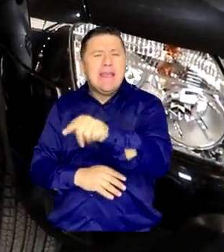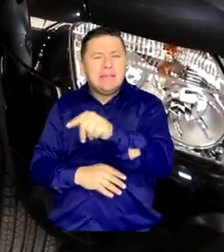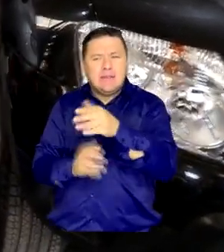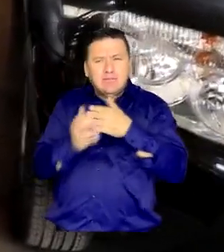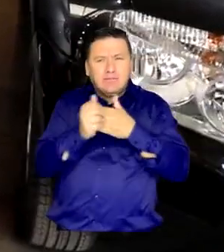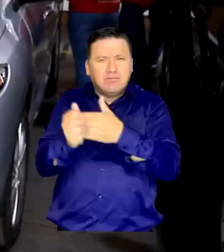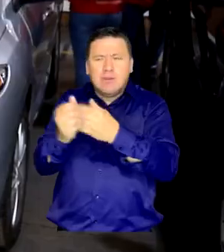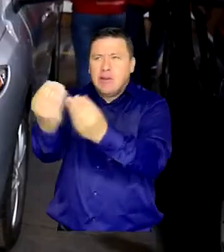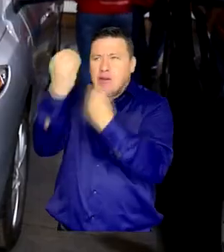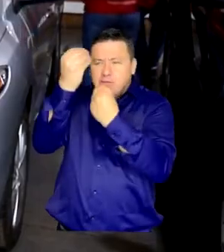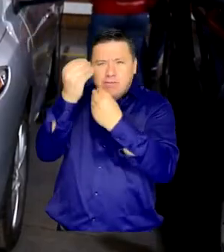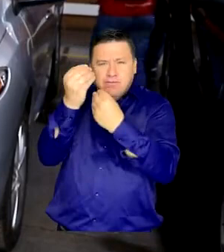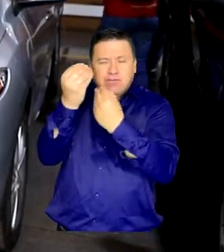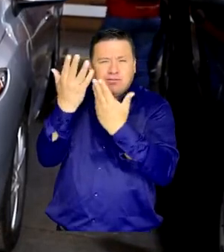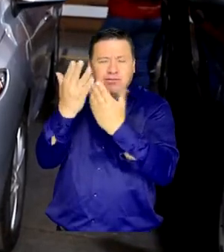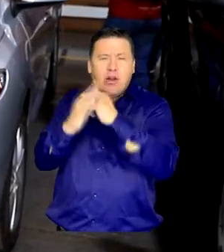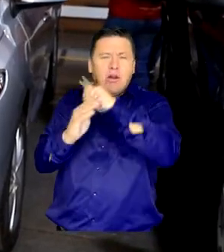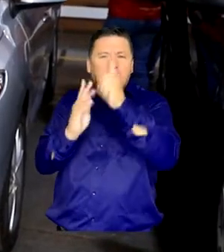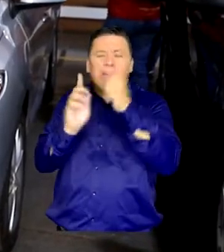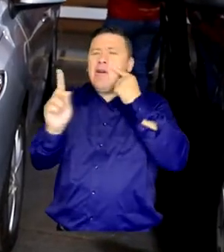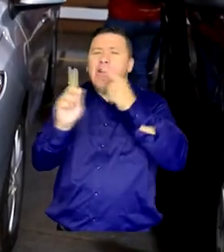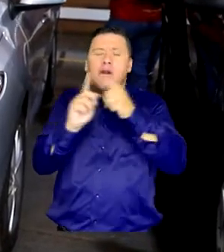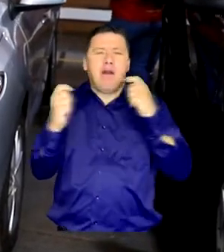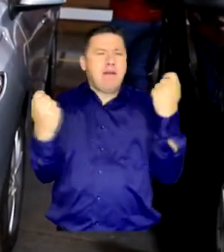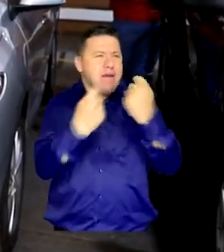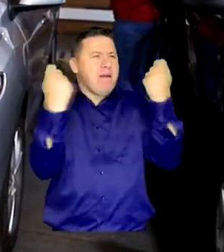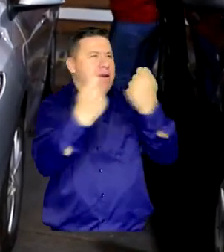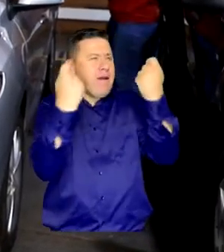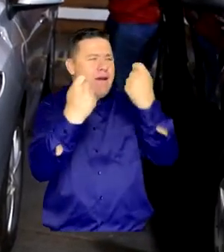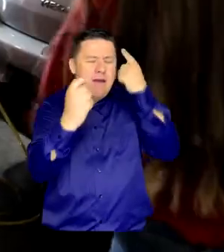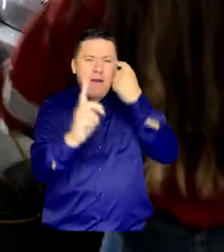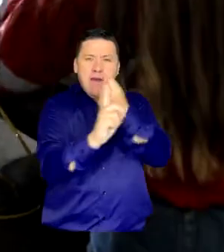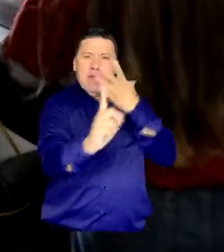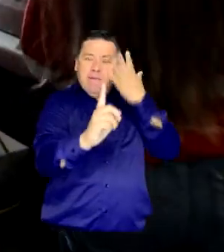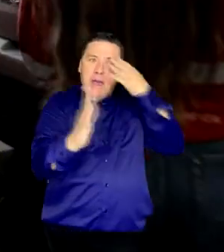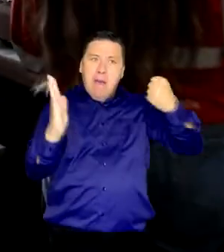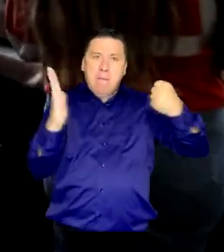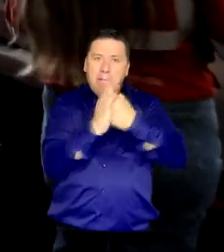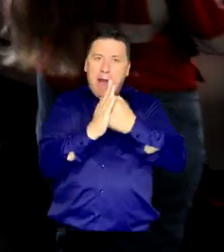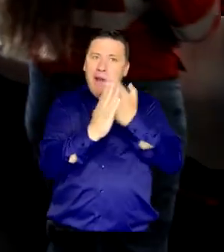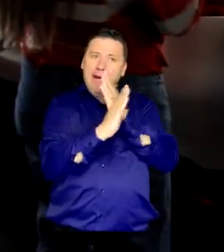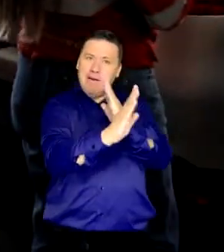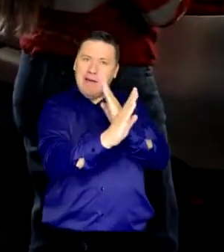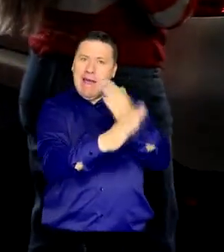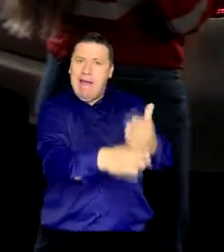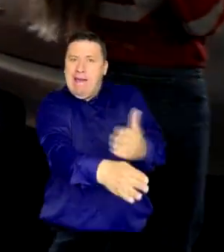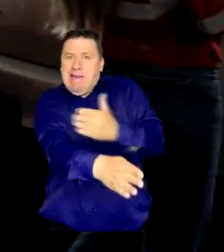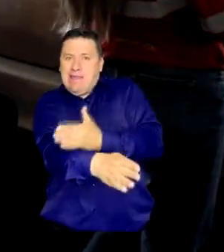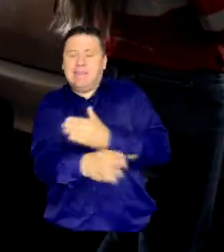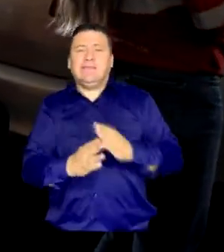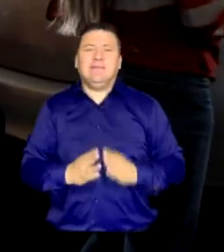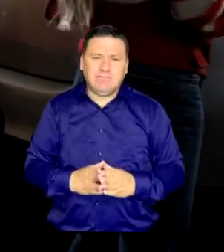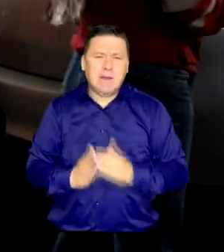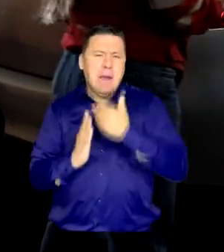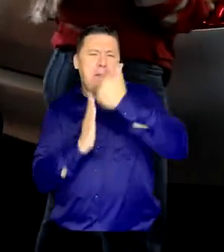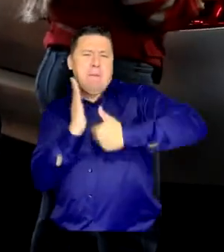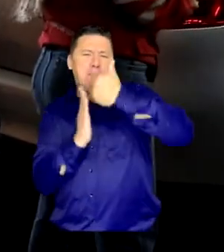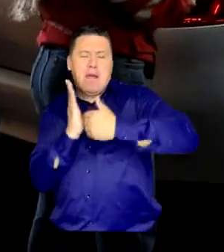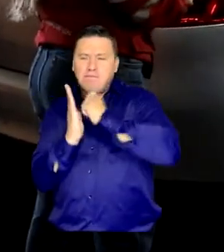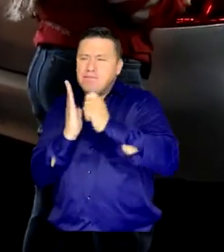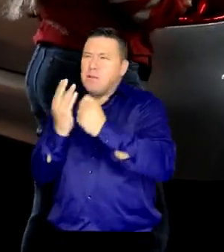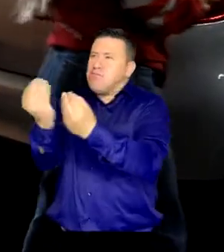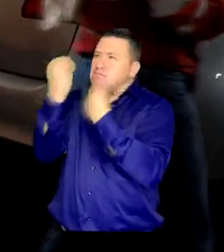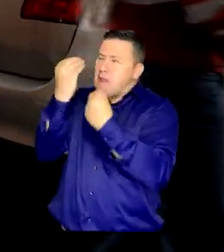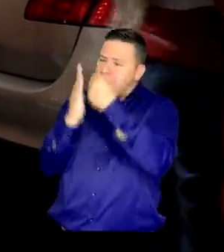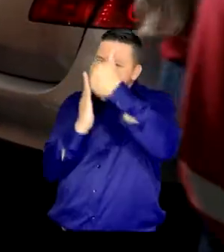orientar procesos de formación, generar campañas de alto impacto para evitar los accidentes de tránsito y